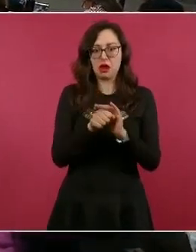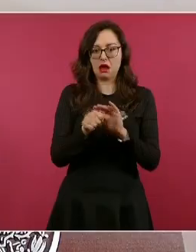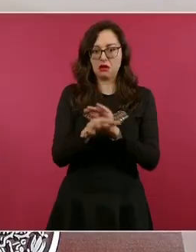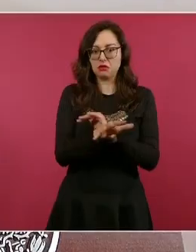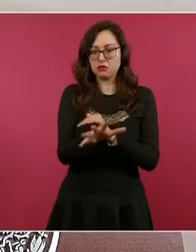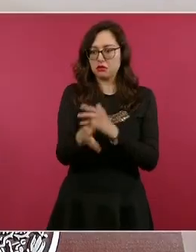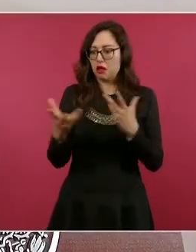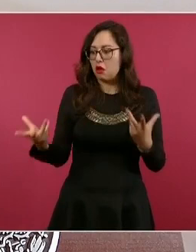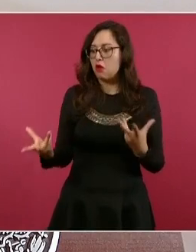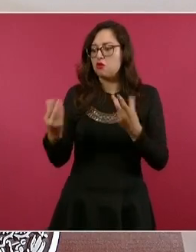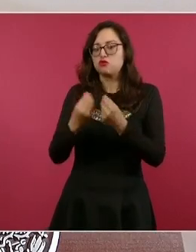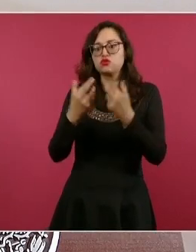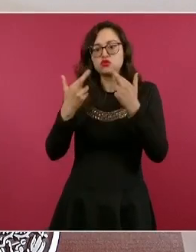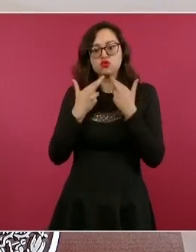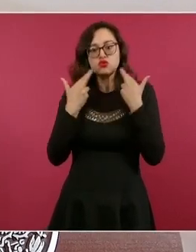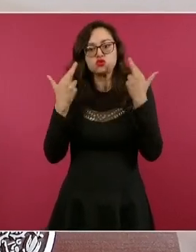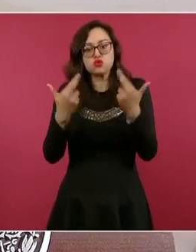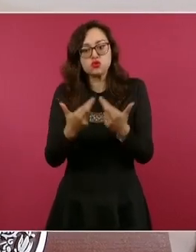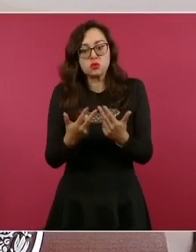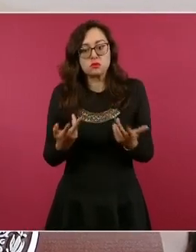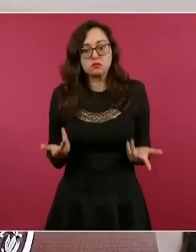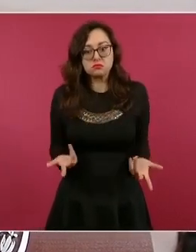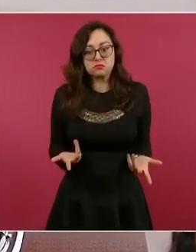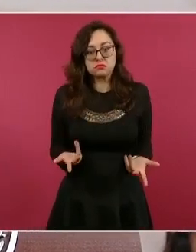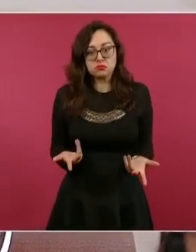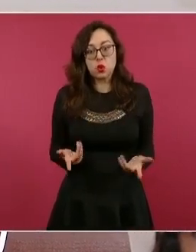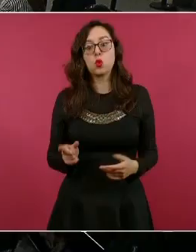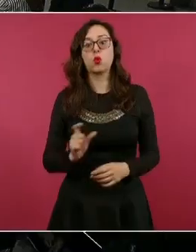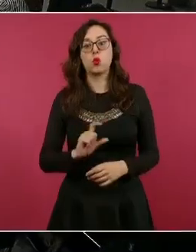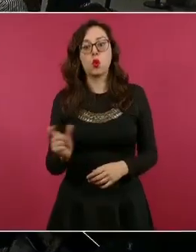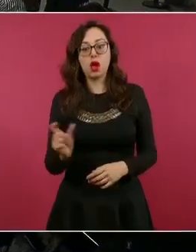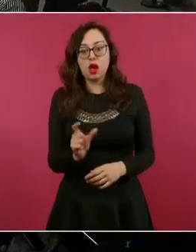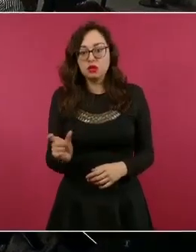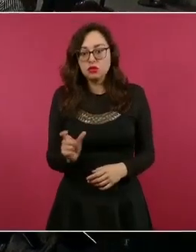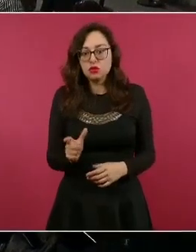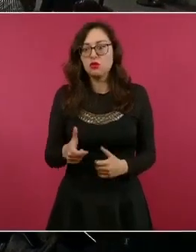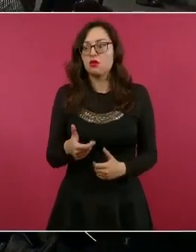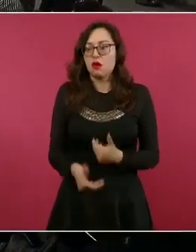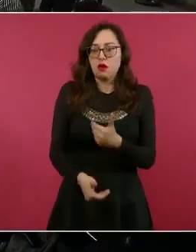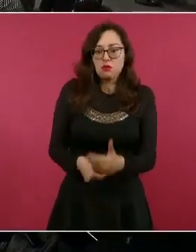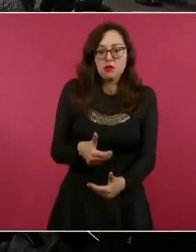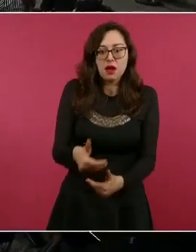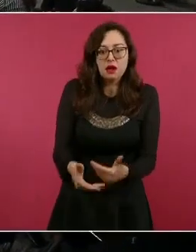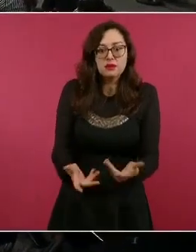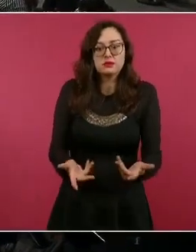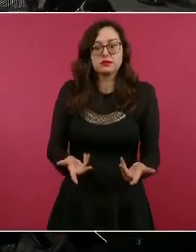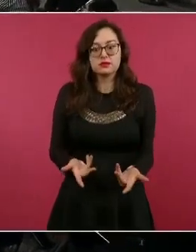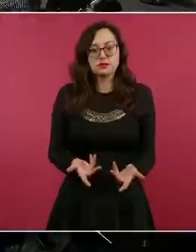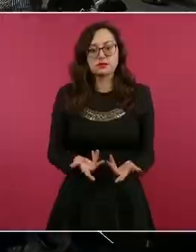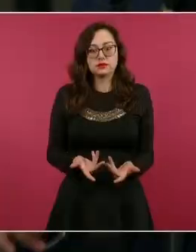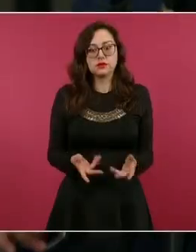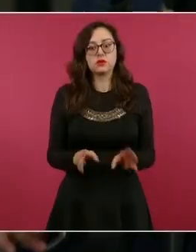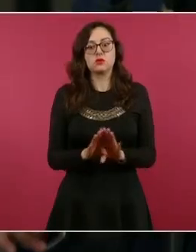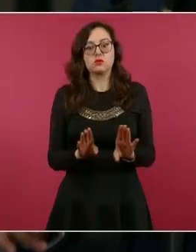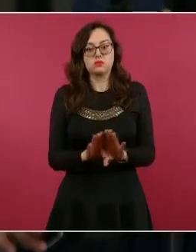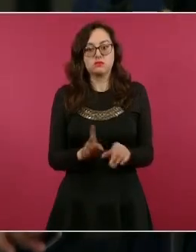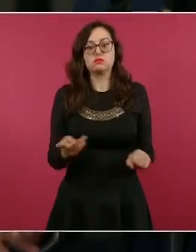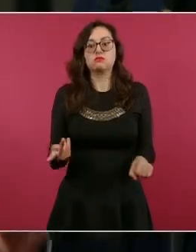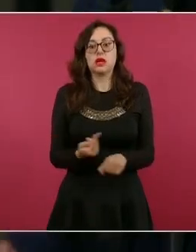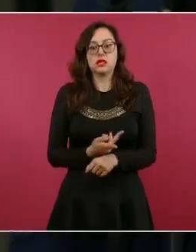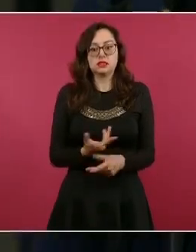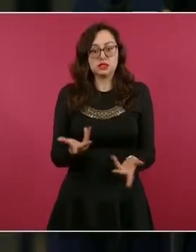estos desaparecidos y solamente saber si ya hay avances en ese sentido o si tienen pues avance en la